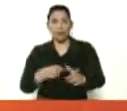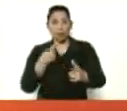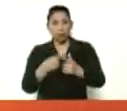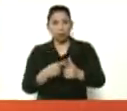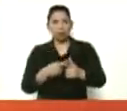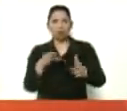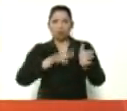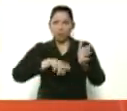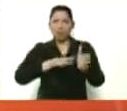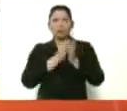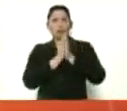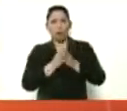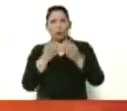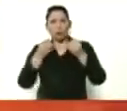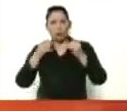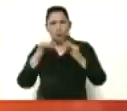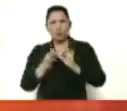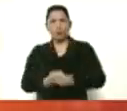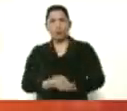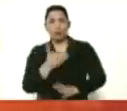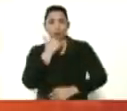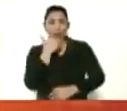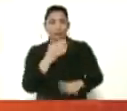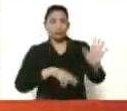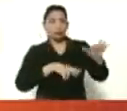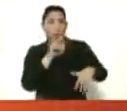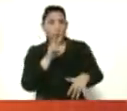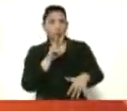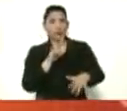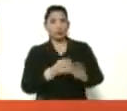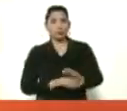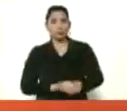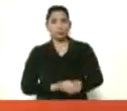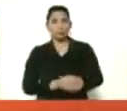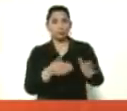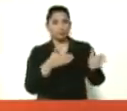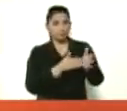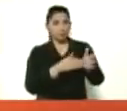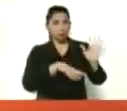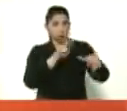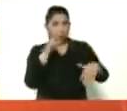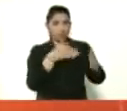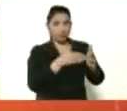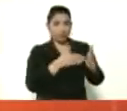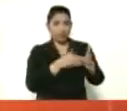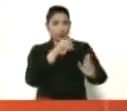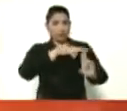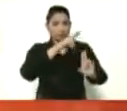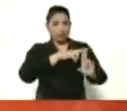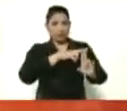a repetir los números, por favor. Casi 12.000, o sea, 11.900 y algo por Táchira.